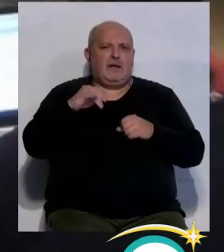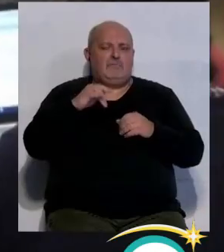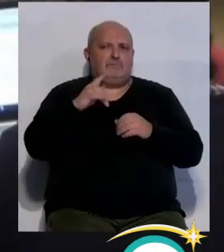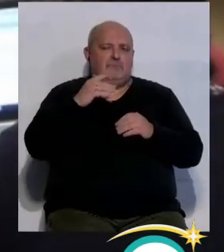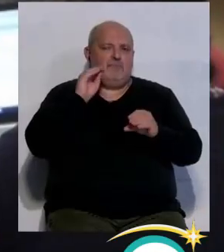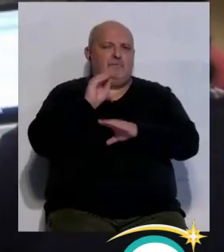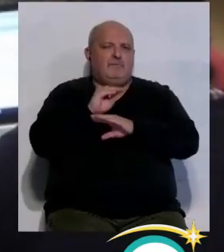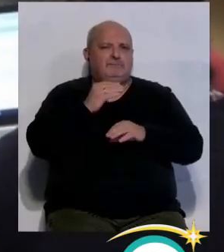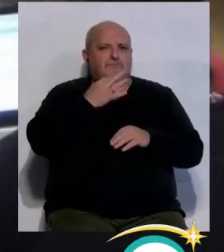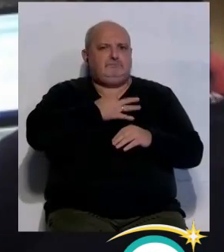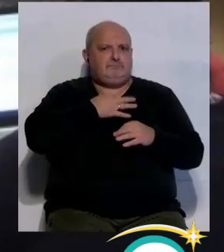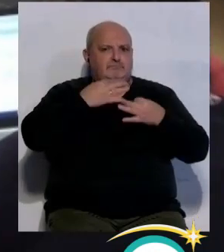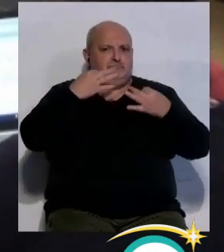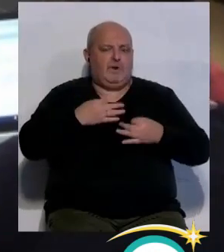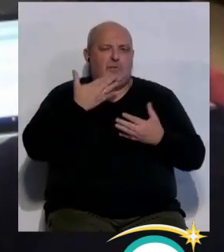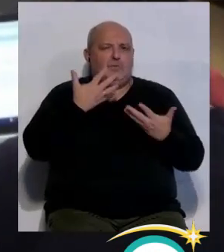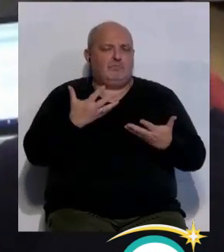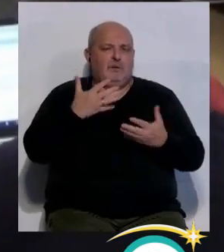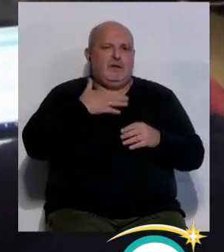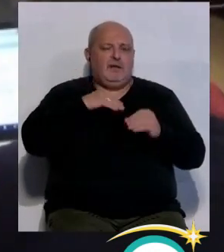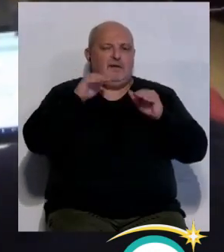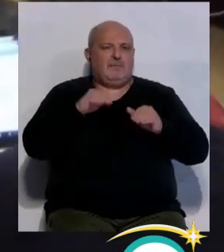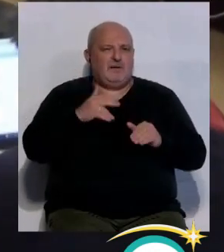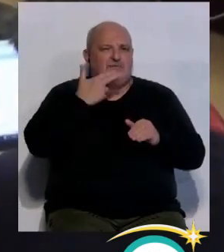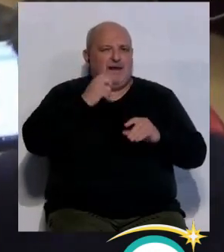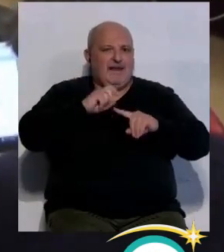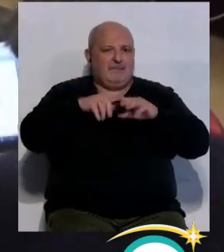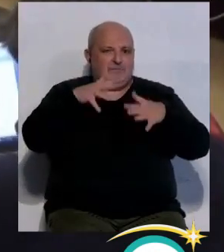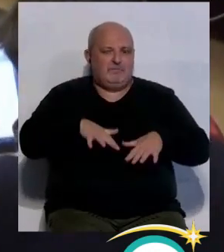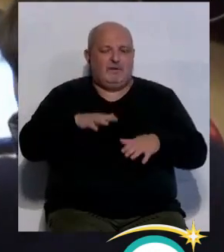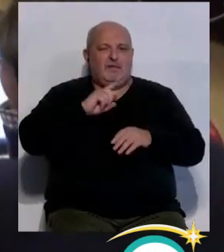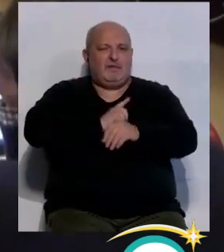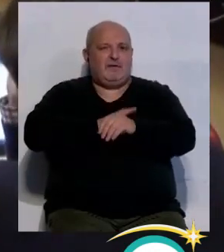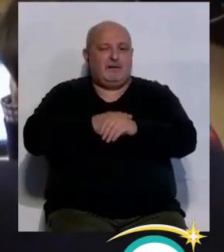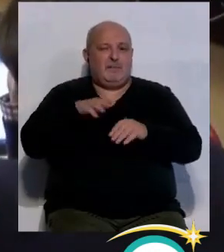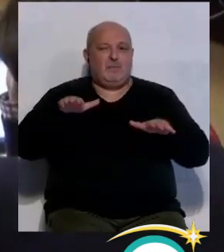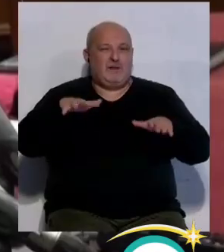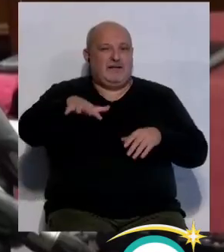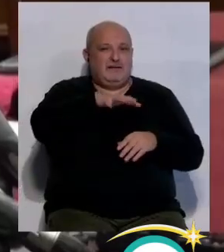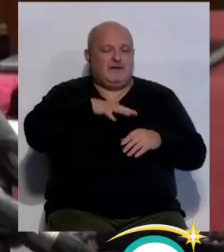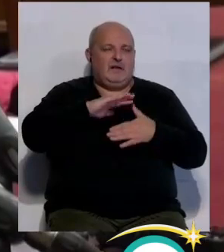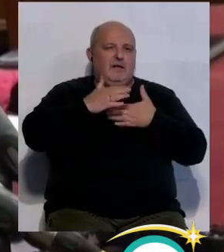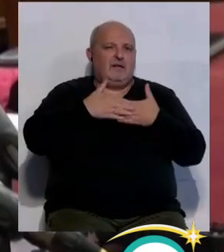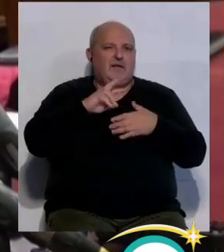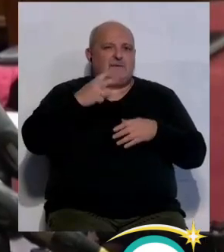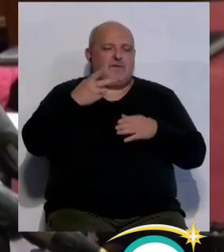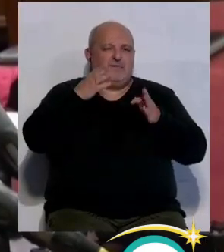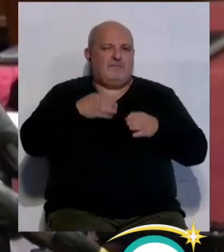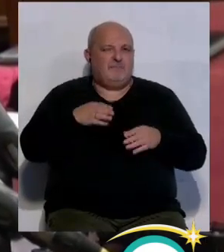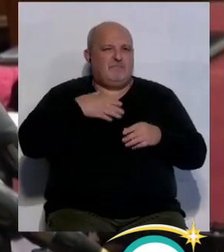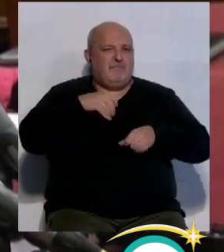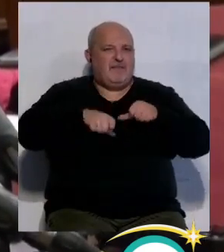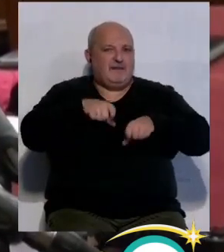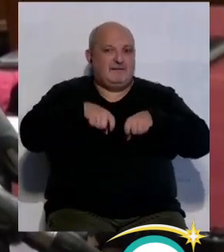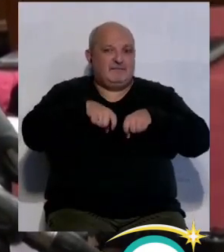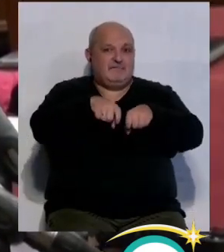con financiación garantizada, como son los depósitos de tabaco, las instalaciones deportivas de Puntales, el cierre de la segunda fase del carril bici y